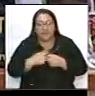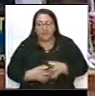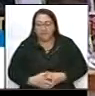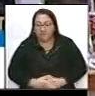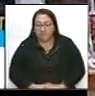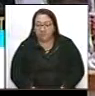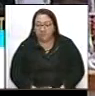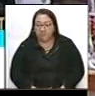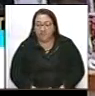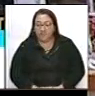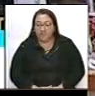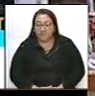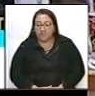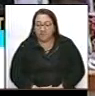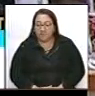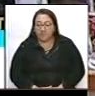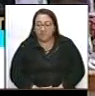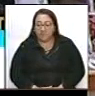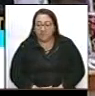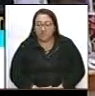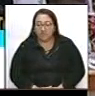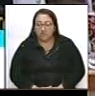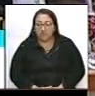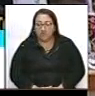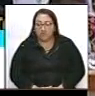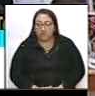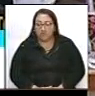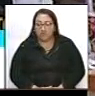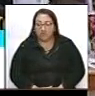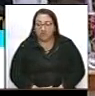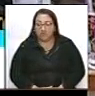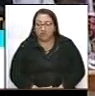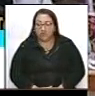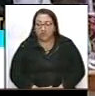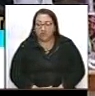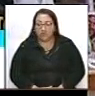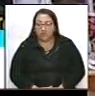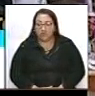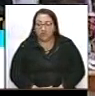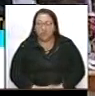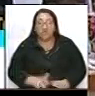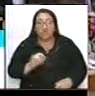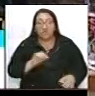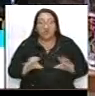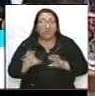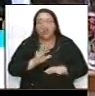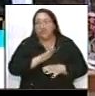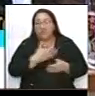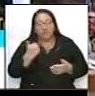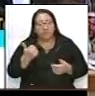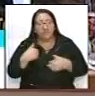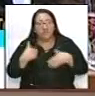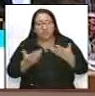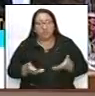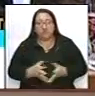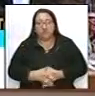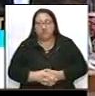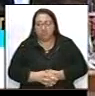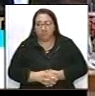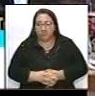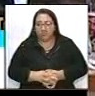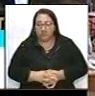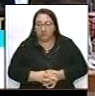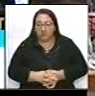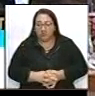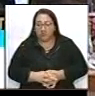personas. Tenemos que poner el interés de nuestro país primero y actuar lo mejor que podamos. Hoy día no se